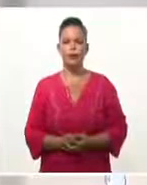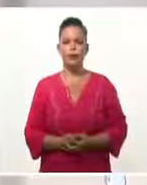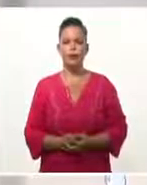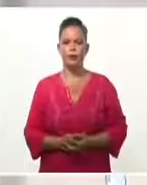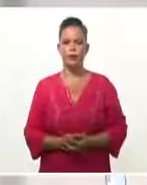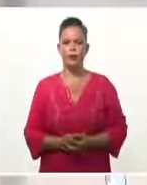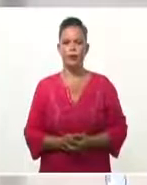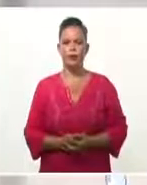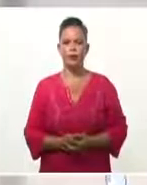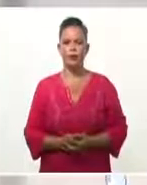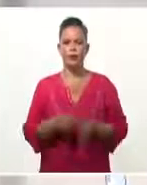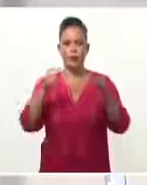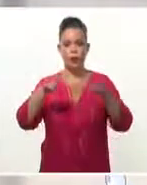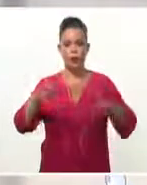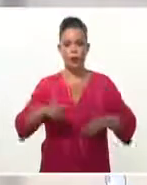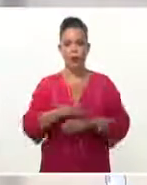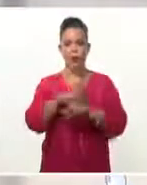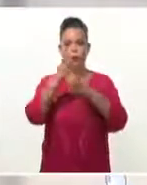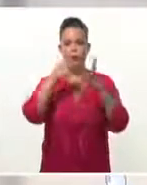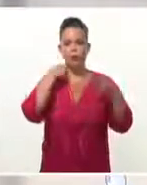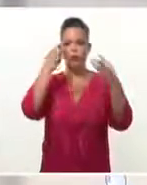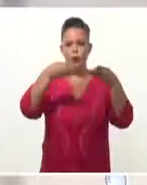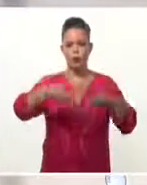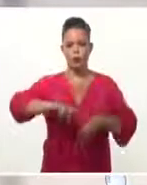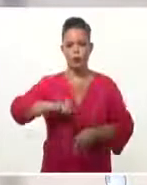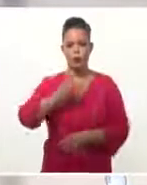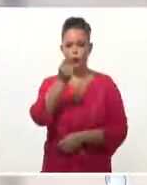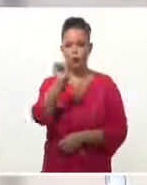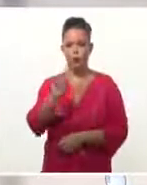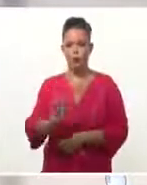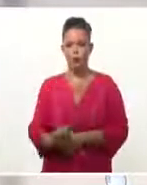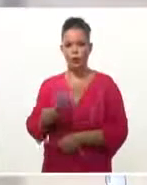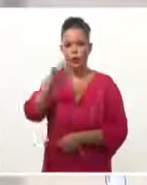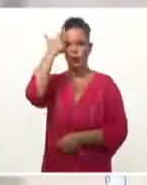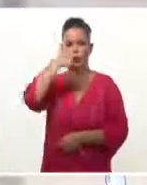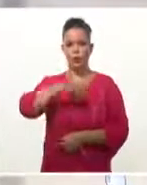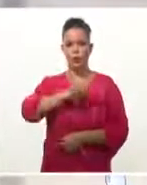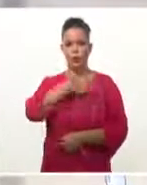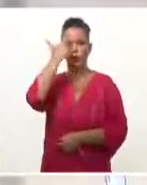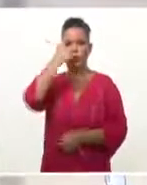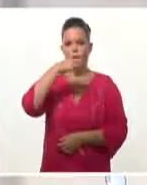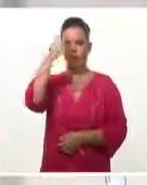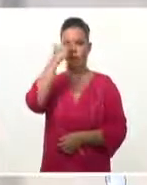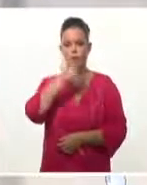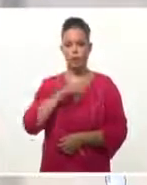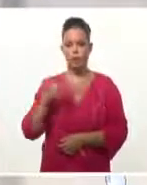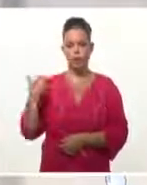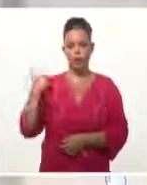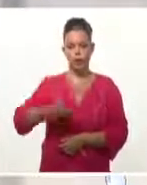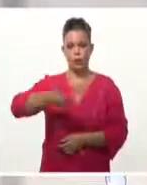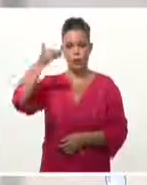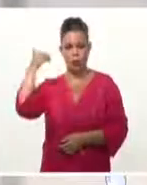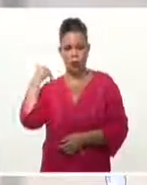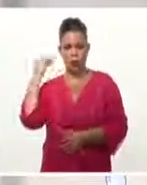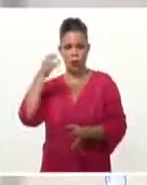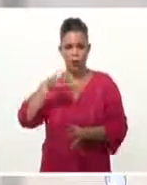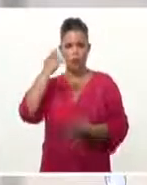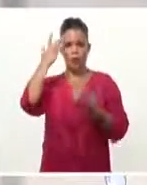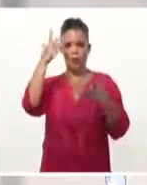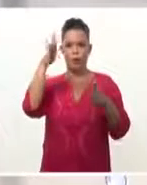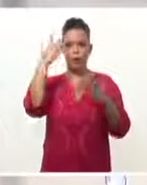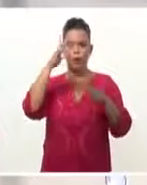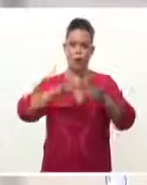Esta madrugada falleció la actriz Lázara Cruz Pérez Ávila. Hace tan solo semanas recibía el agasajo de su público por su